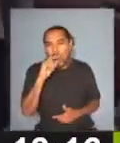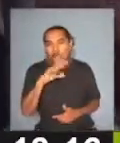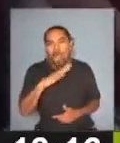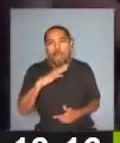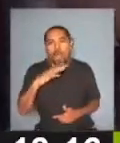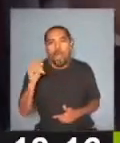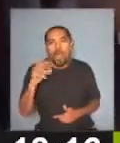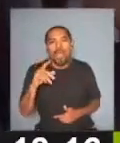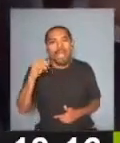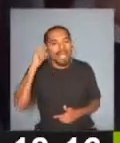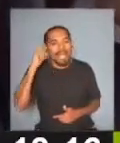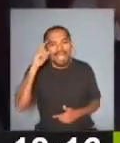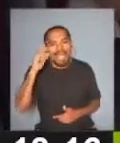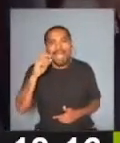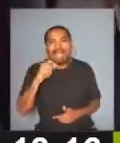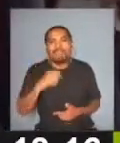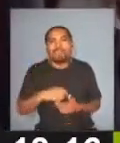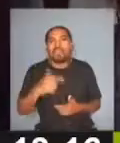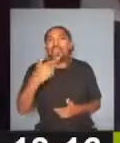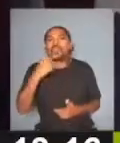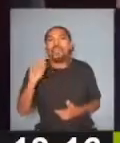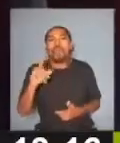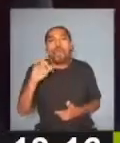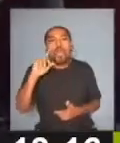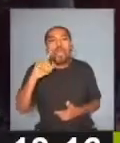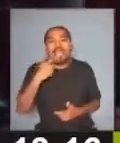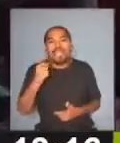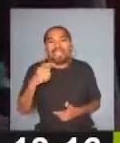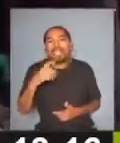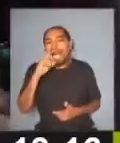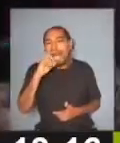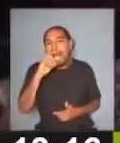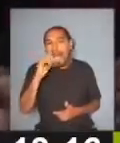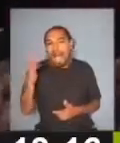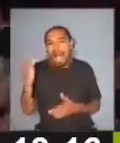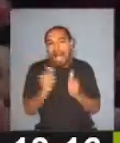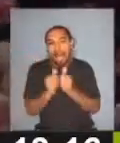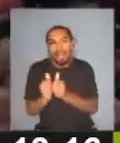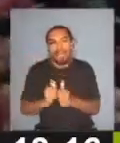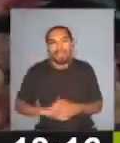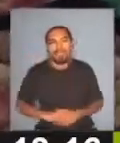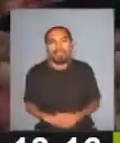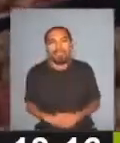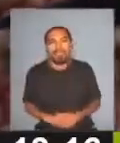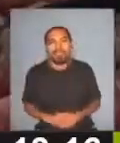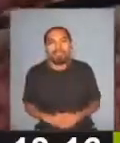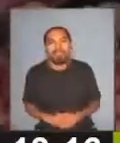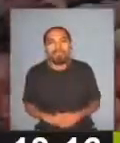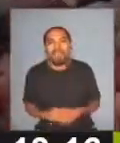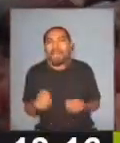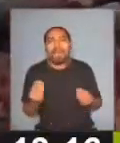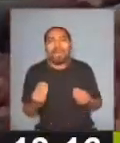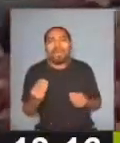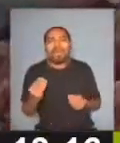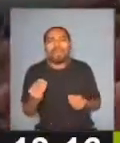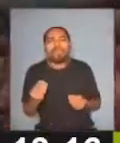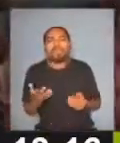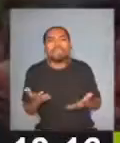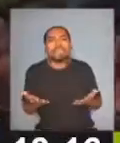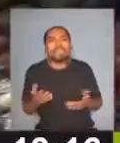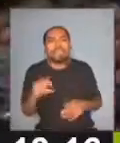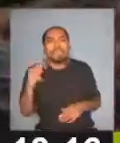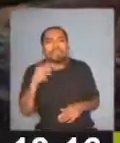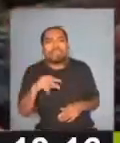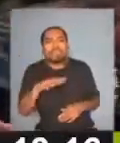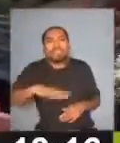venir a comprar acá esta feria que está cerquita de nuestro canal Y por qué venimos acá para que se pueda ver qué es lo que está sucediendo con